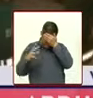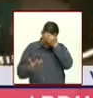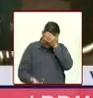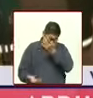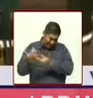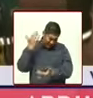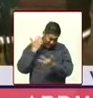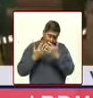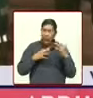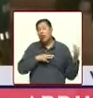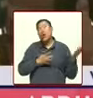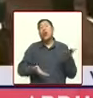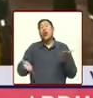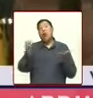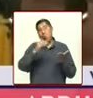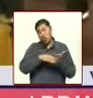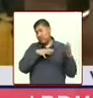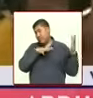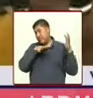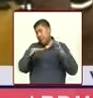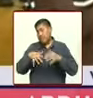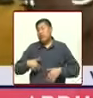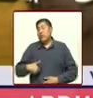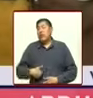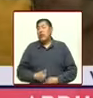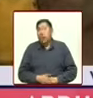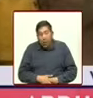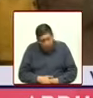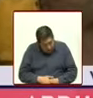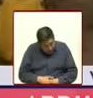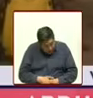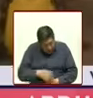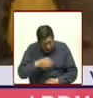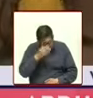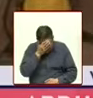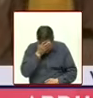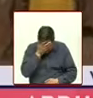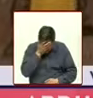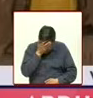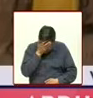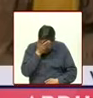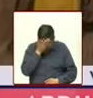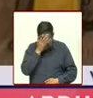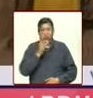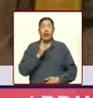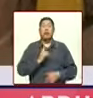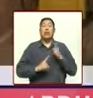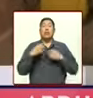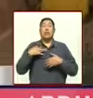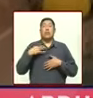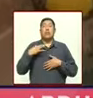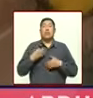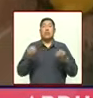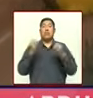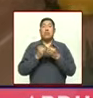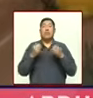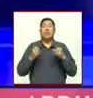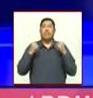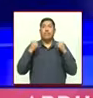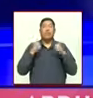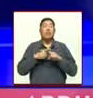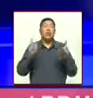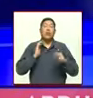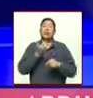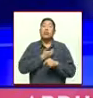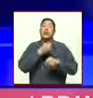la presencia de los bomberos que se están agotando también, aunque de a poco van llegando algunos bomberos voluntarios más. Así que